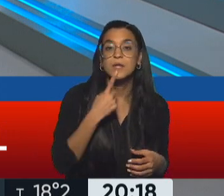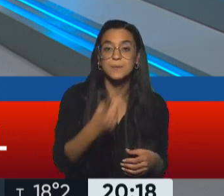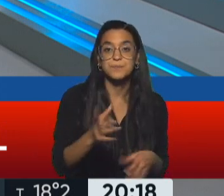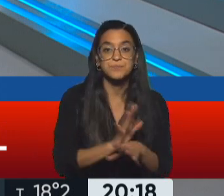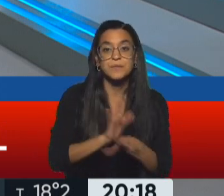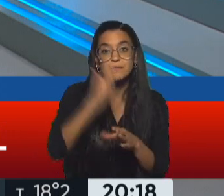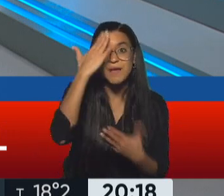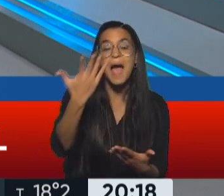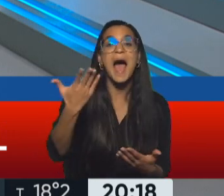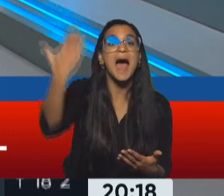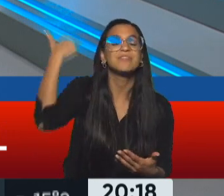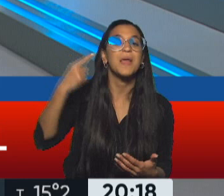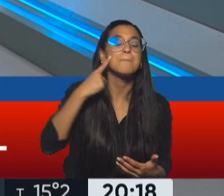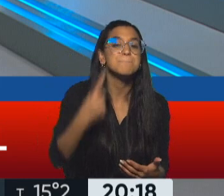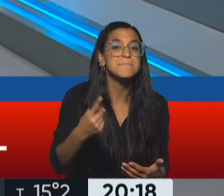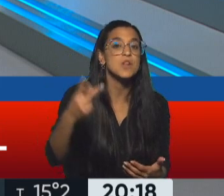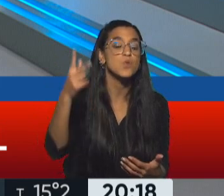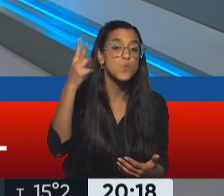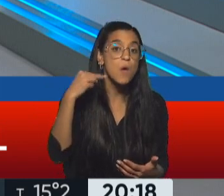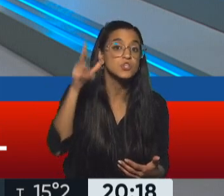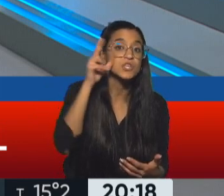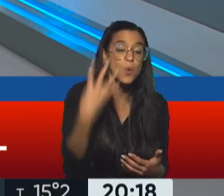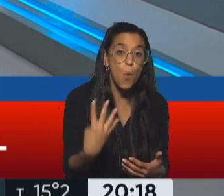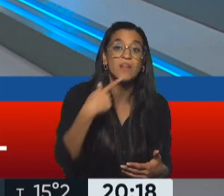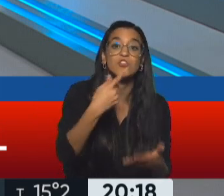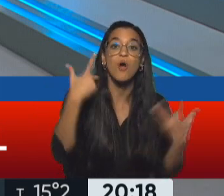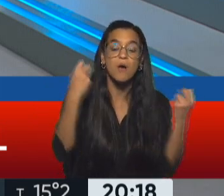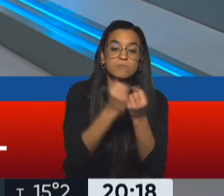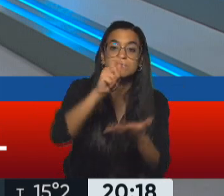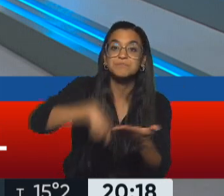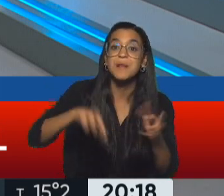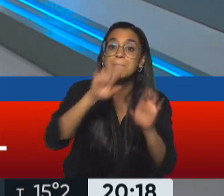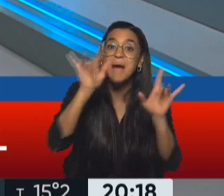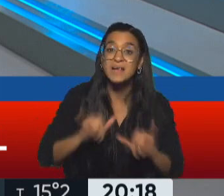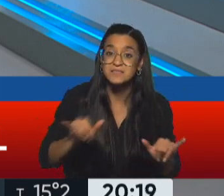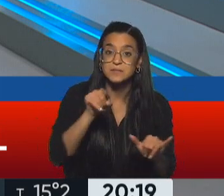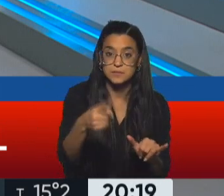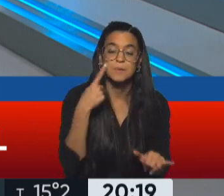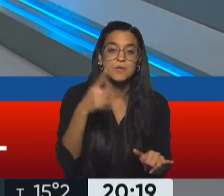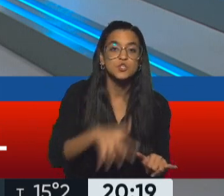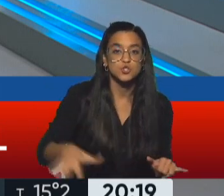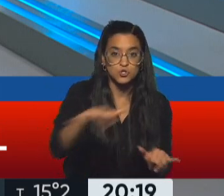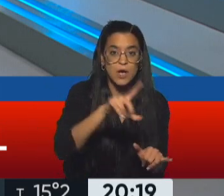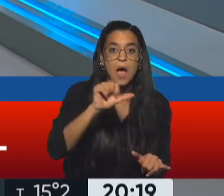el recuerdo de que en el año 1984 Argentina y Chile firmaron un acuerdo de paz, por lo que ocurre allí en la zona del Cabo de Hornos.